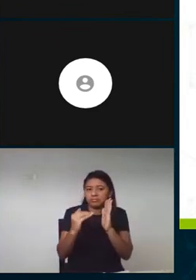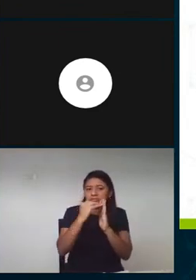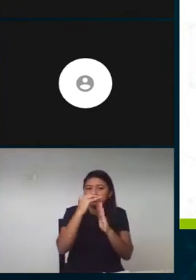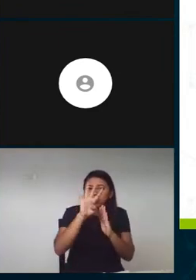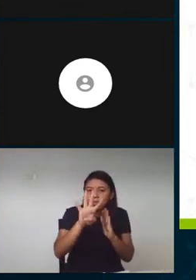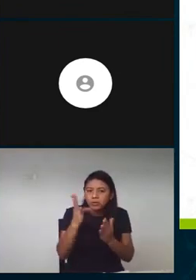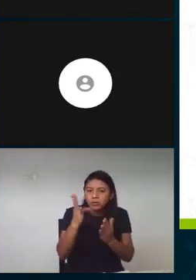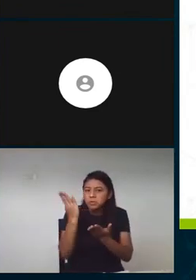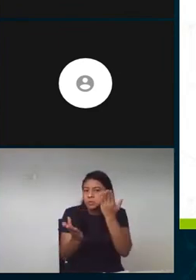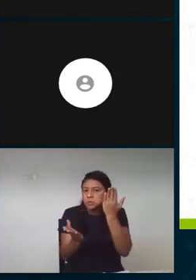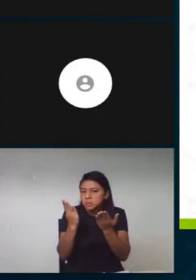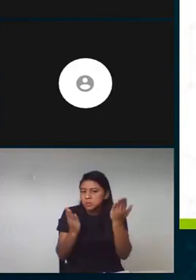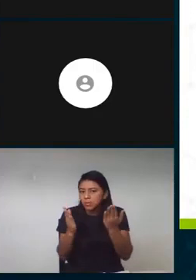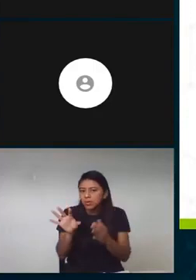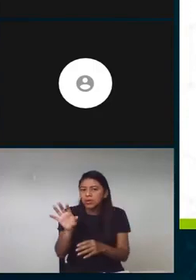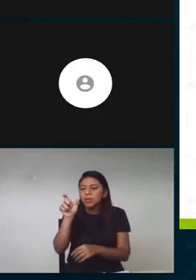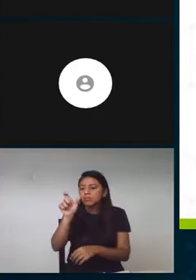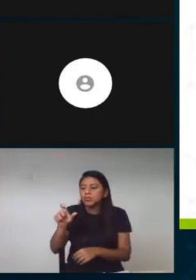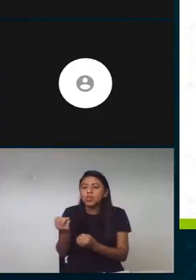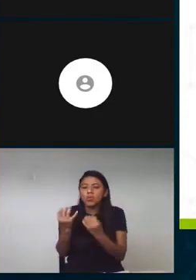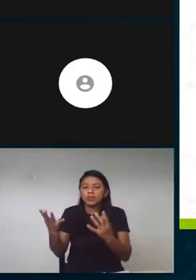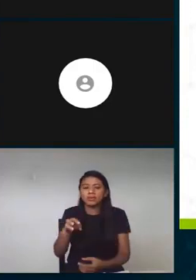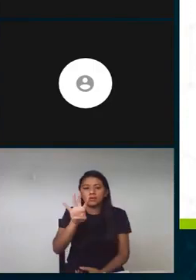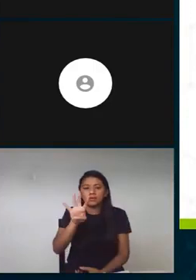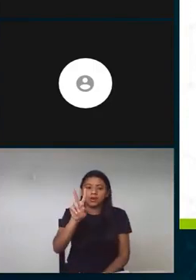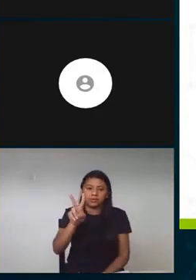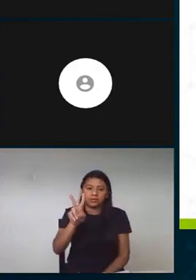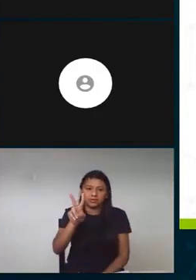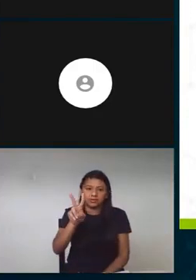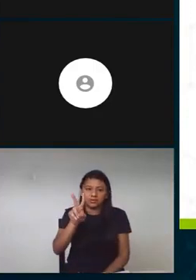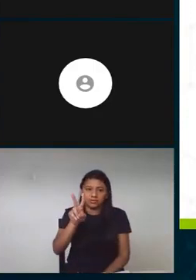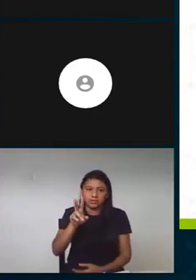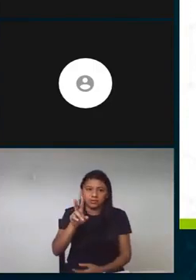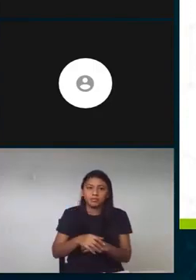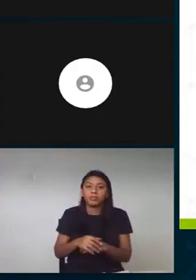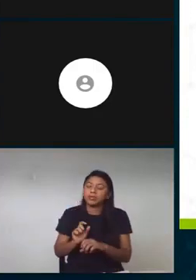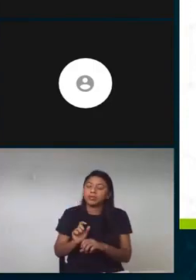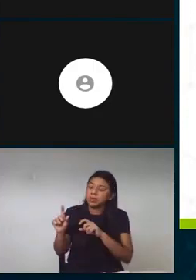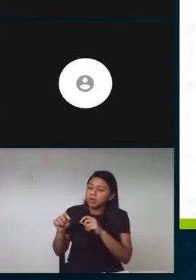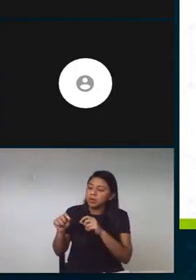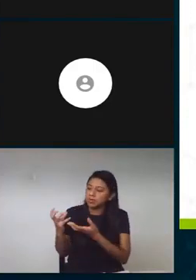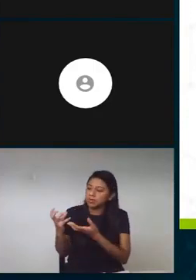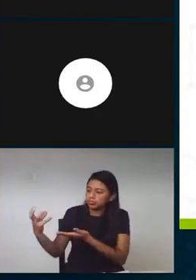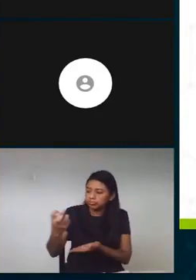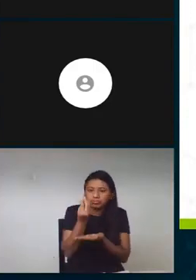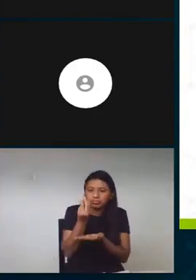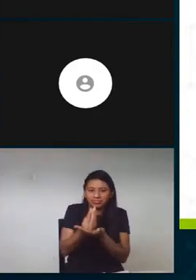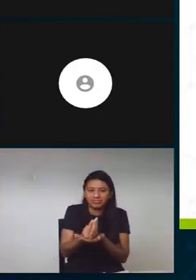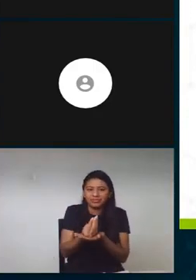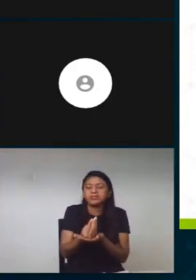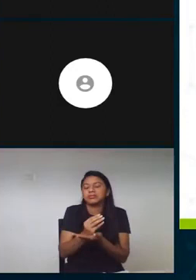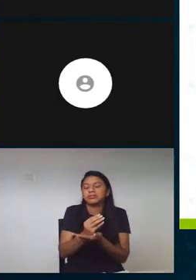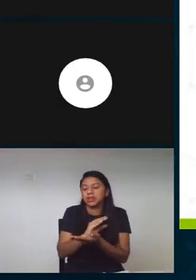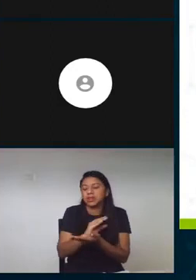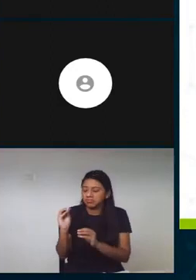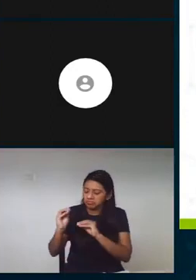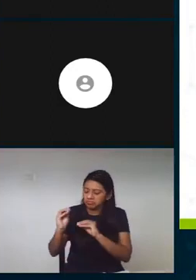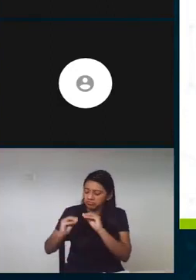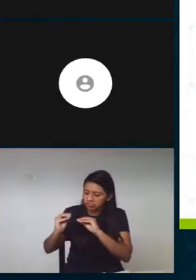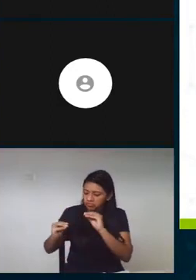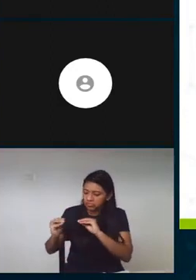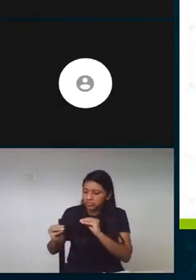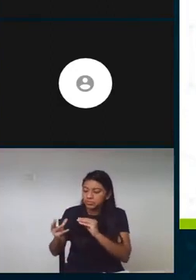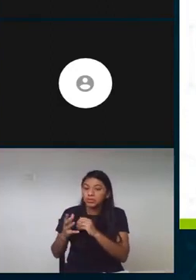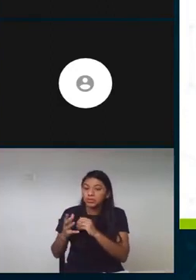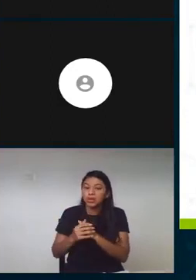diseñado diferentes diseños de este sistema, algunos elaborados propiamente por